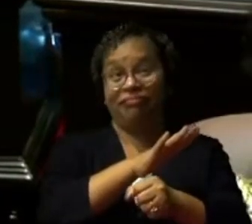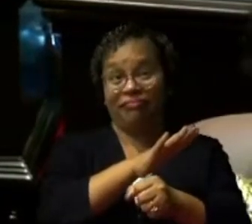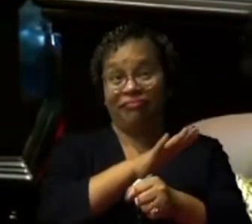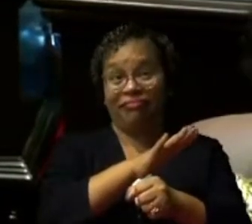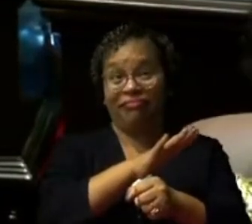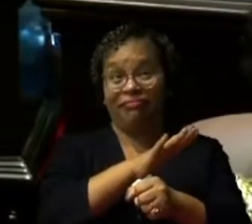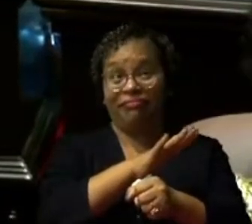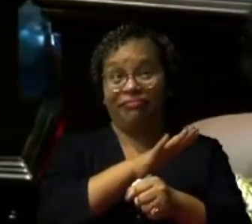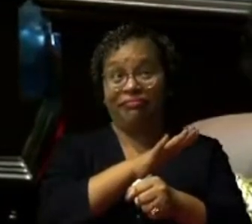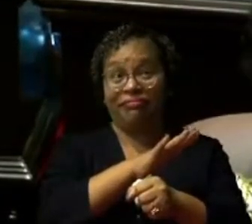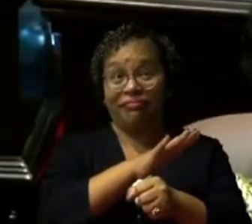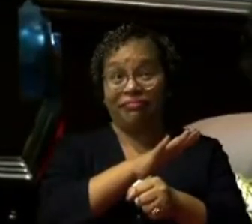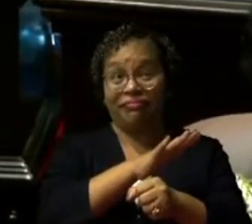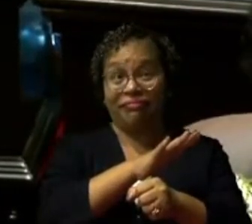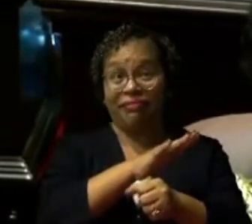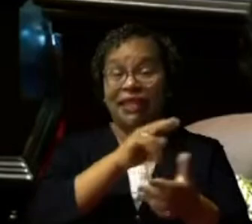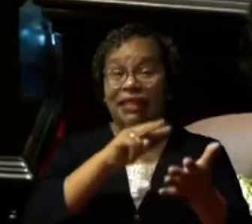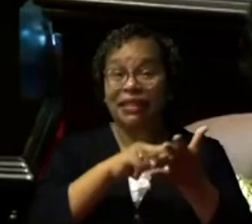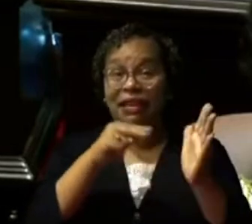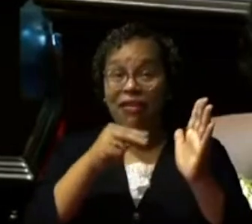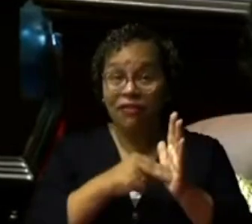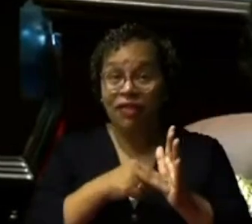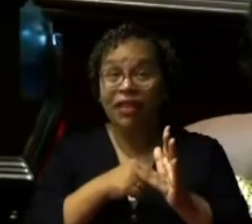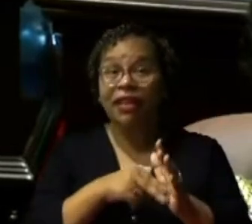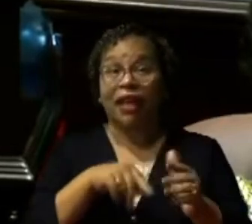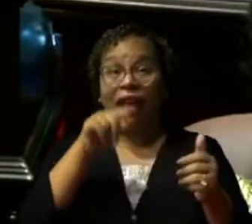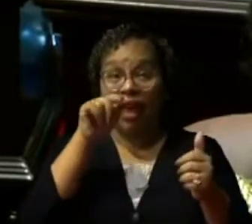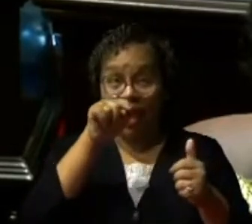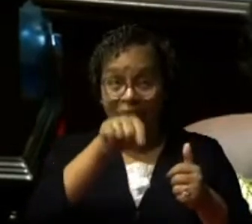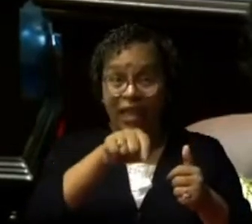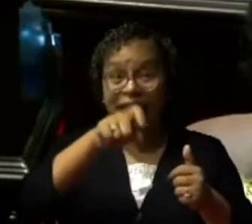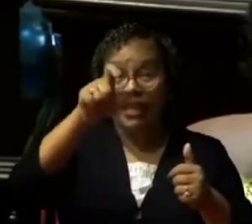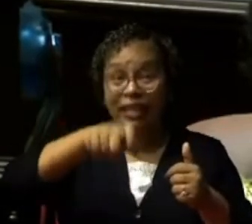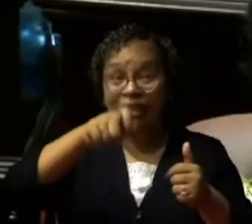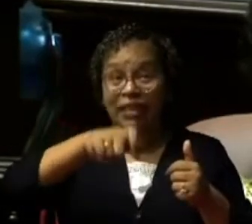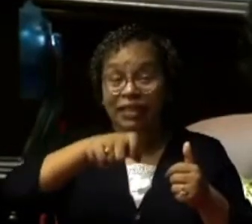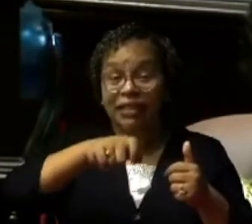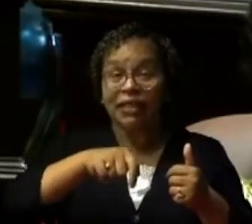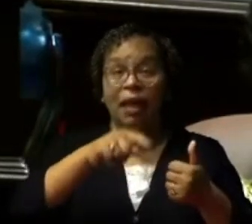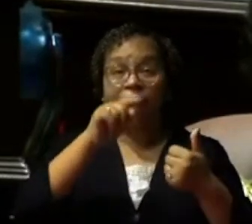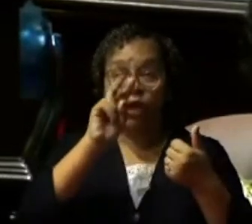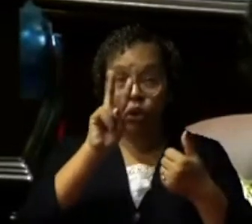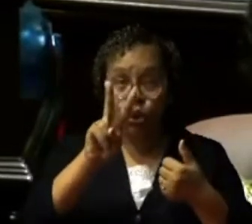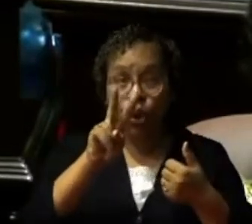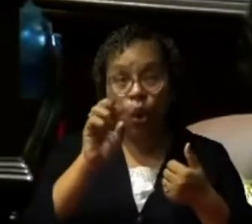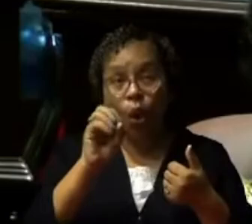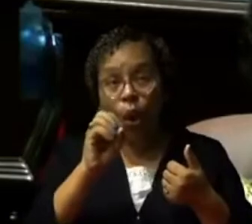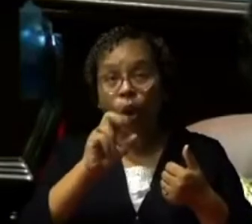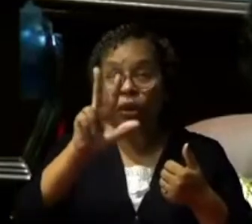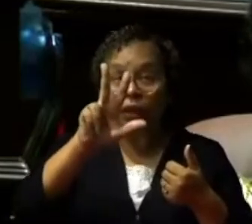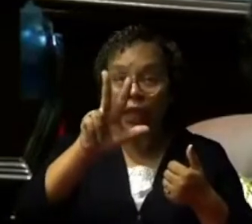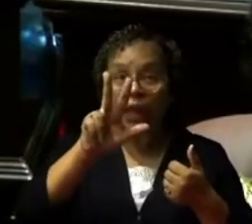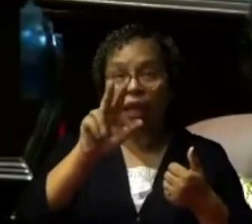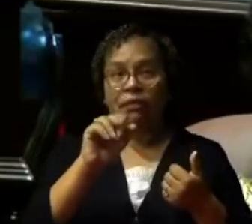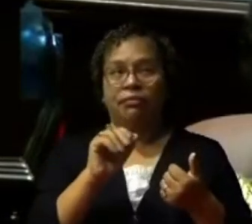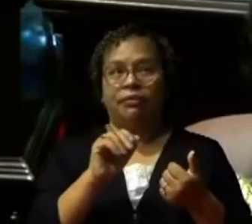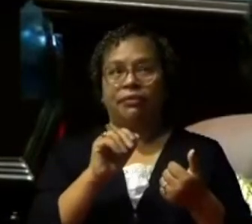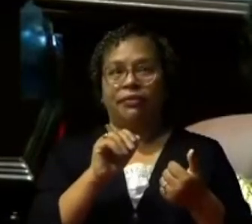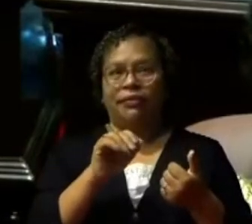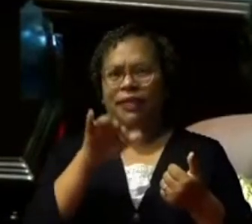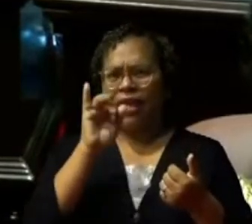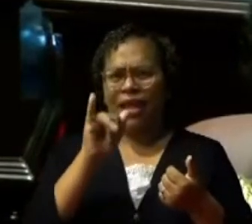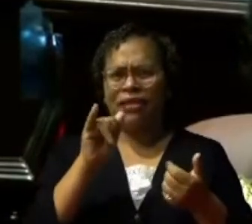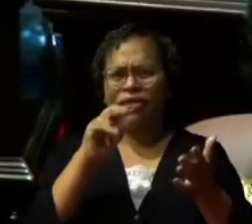2 y 3 escaños, sino circunscripciones electorales de 4 y 5 escaños. Eso pone en entredicho